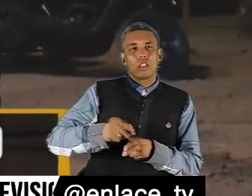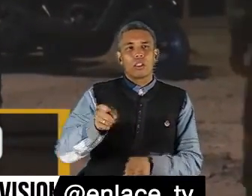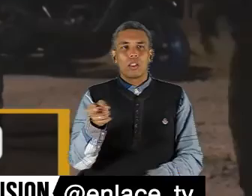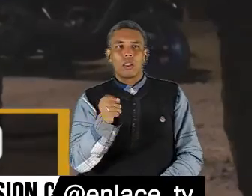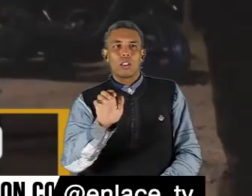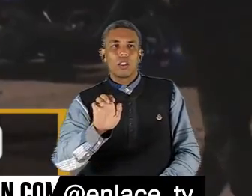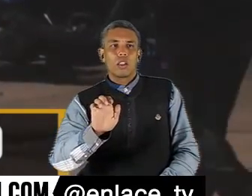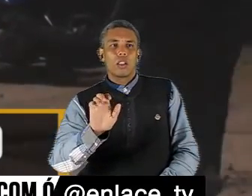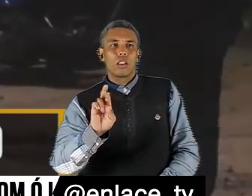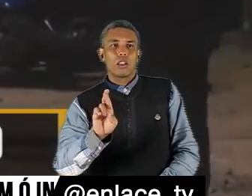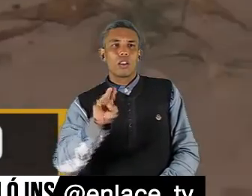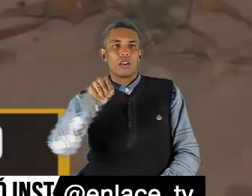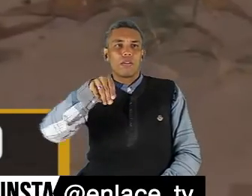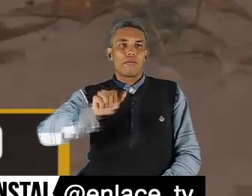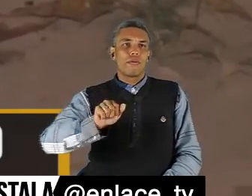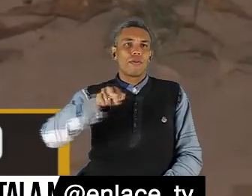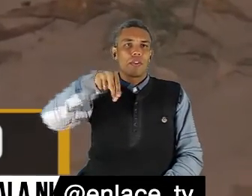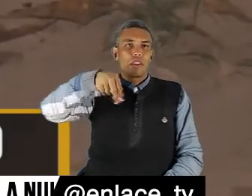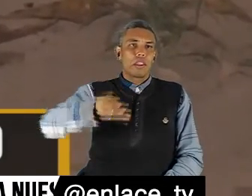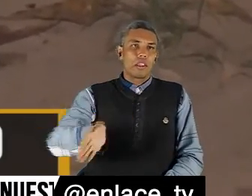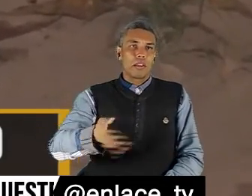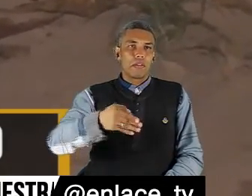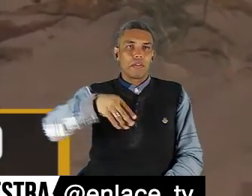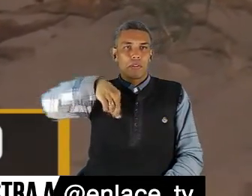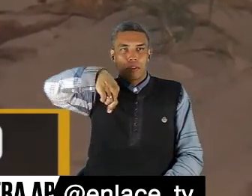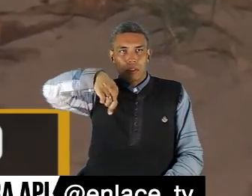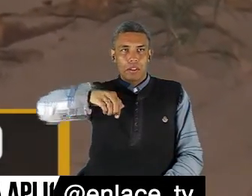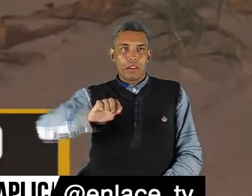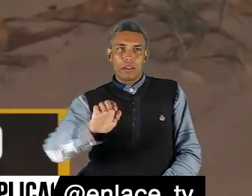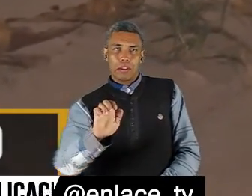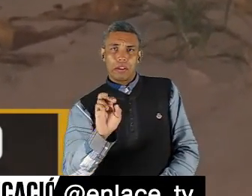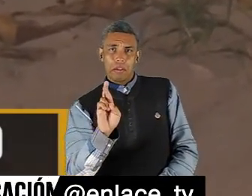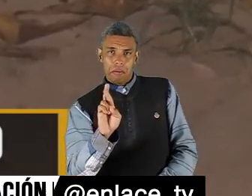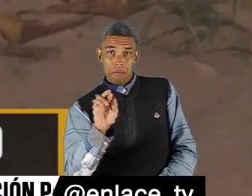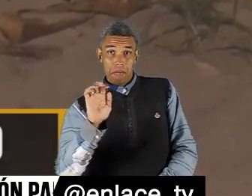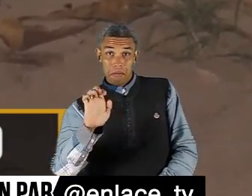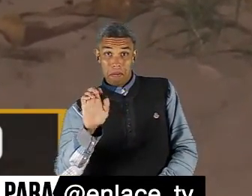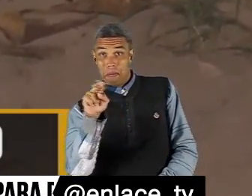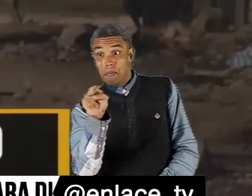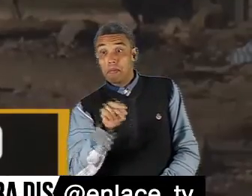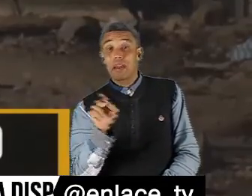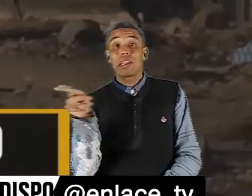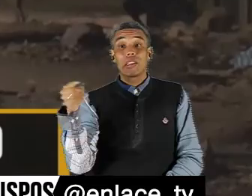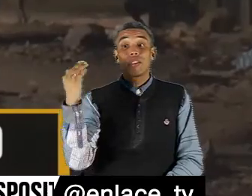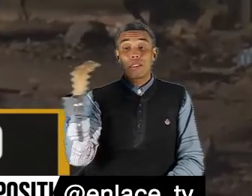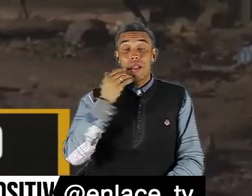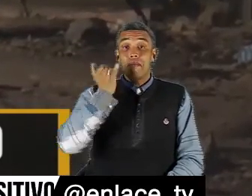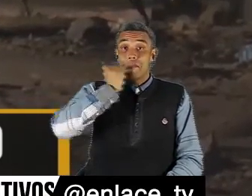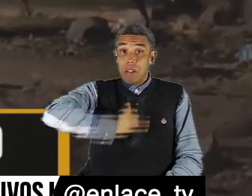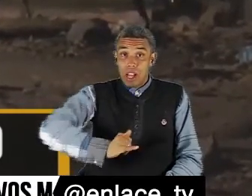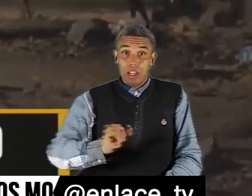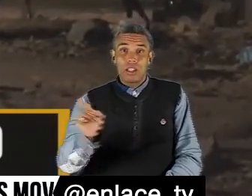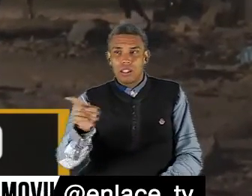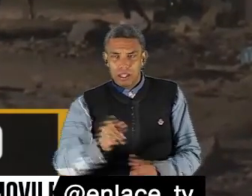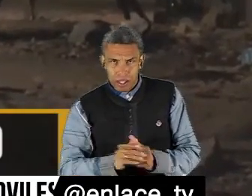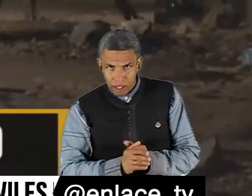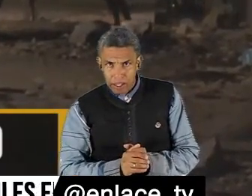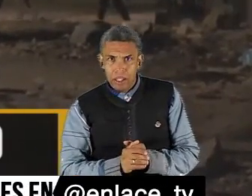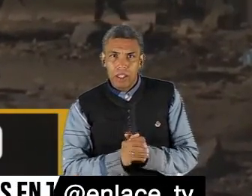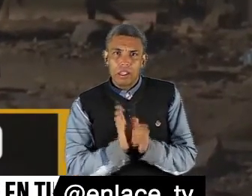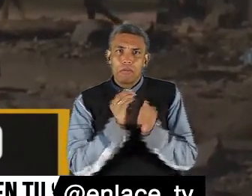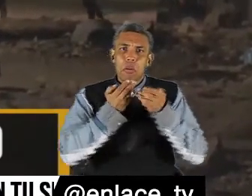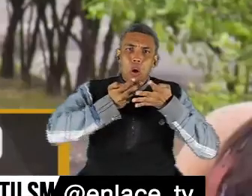de 29 años de edad, y presentaba antecedentes por fuga de presos y porte ilegal de armas de fuego, según lo aseguraron las